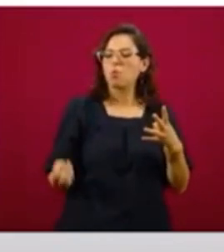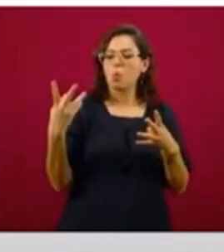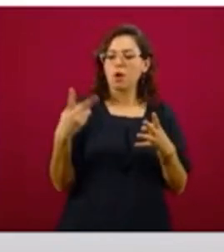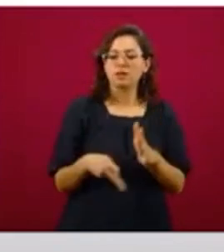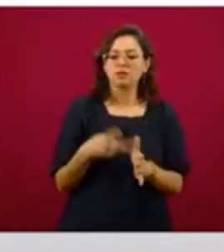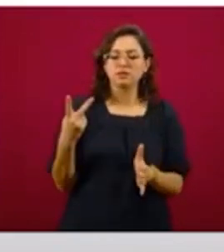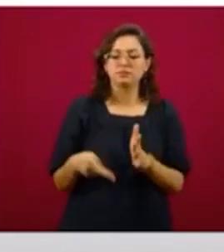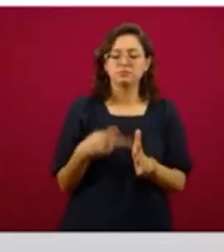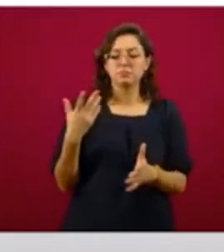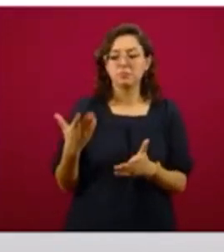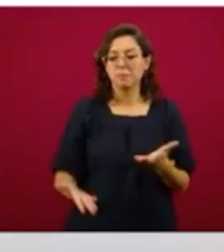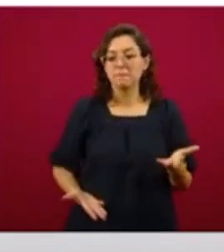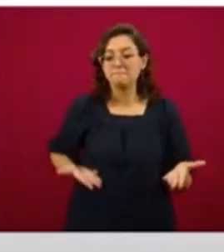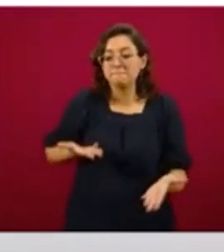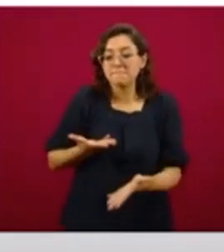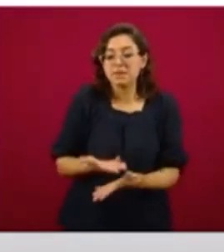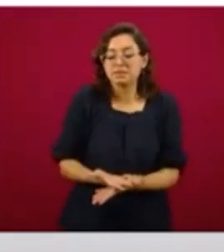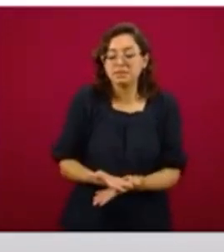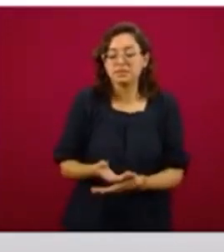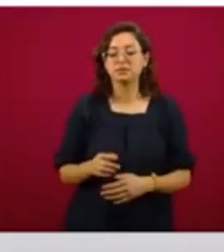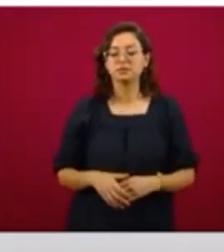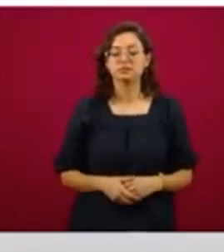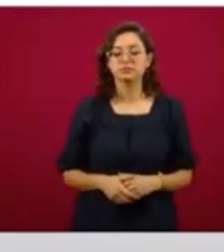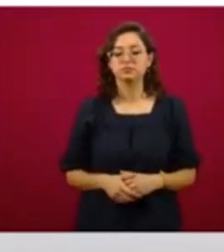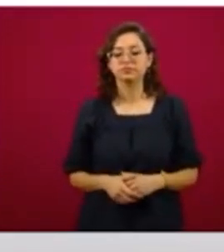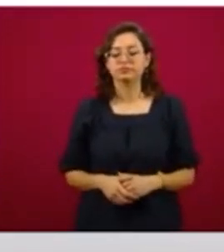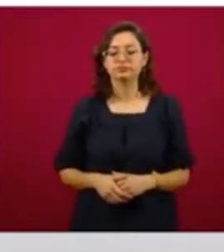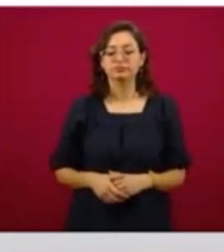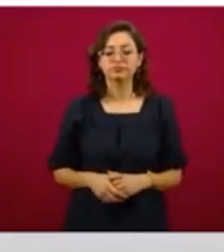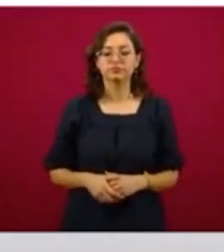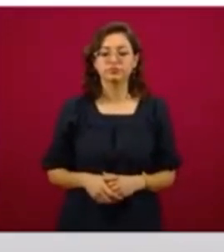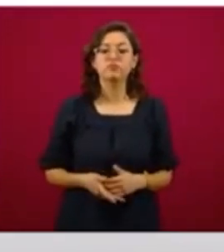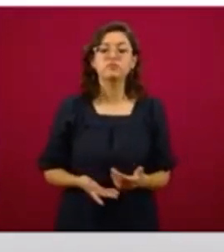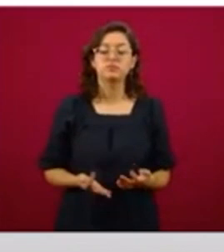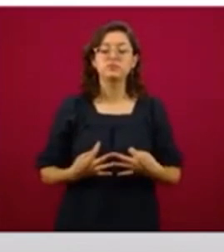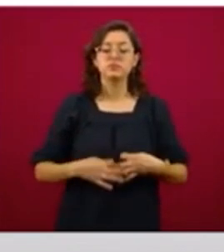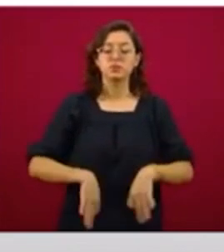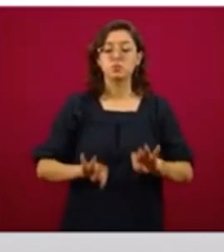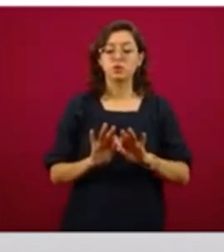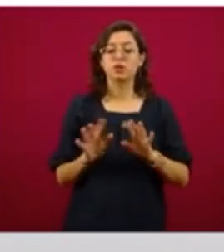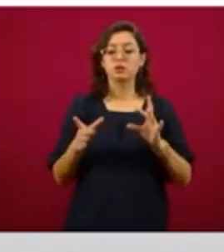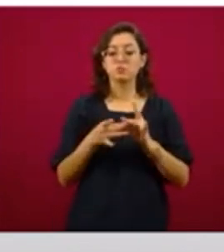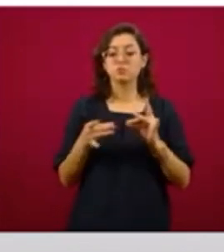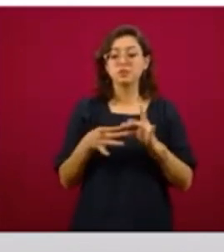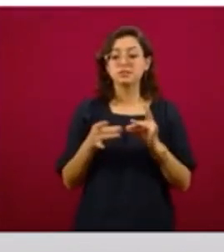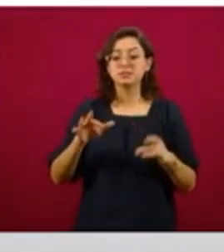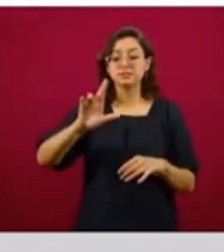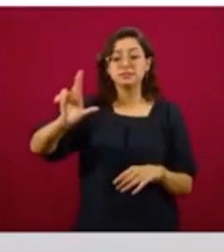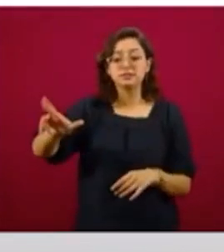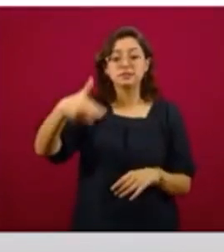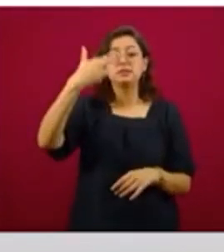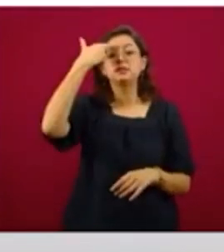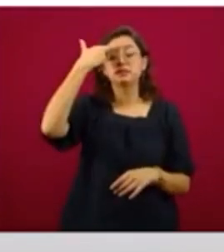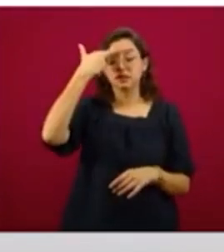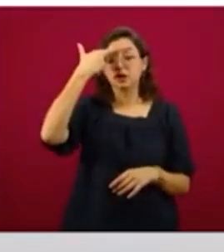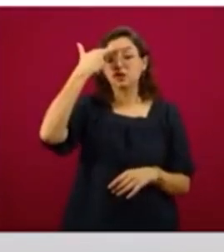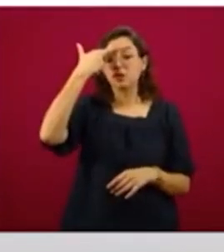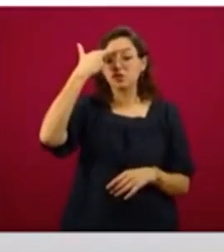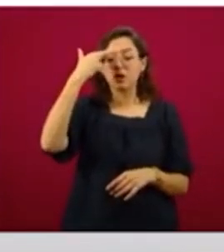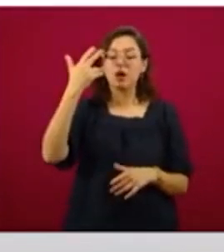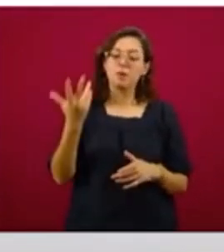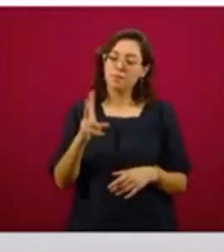presentar los los otros indicadores creo que es bueno también recordar y de